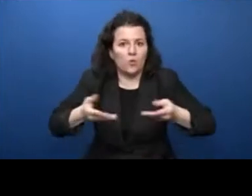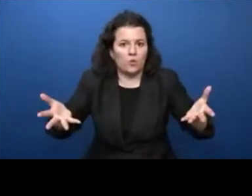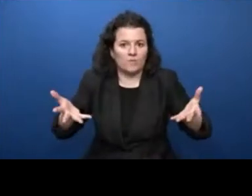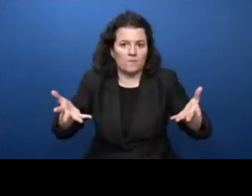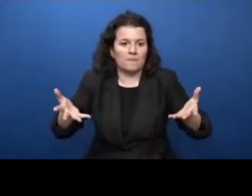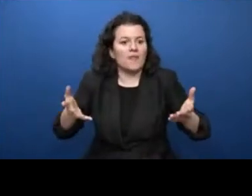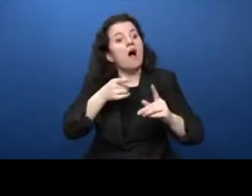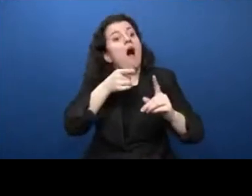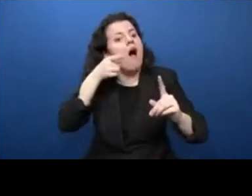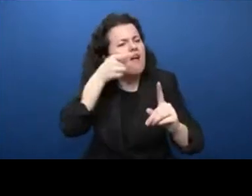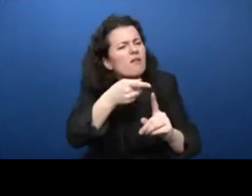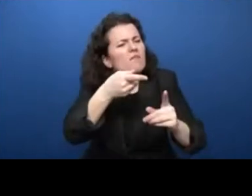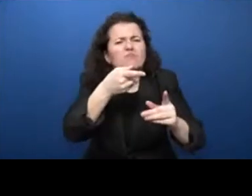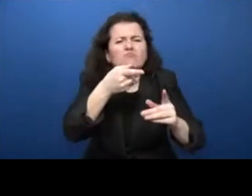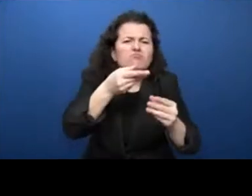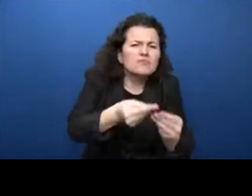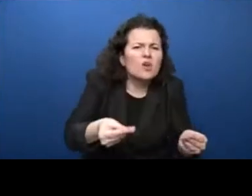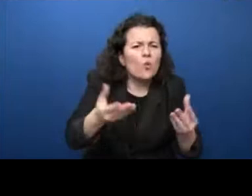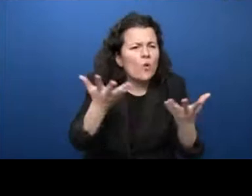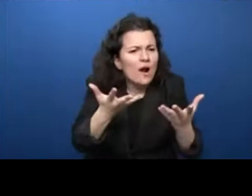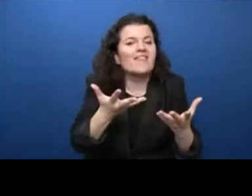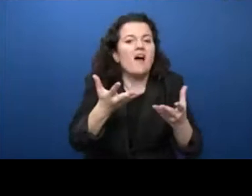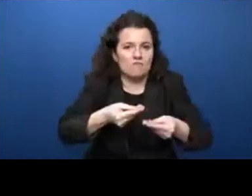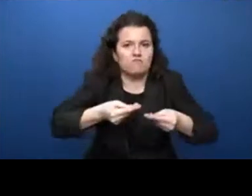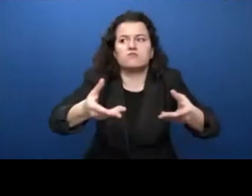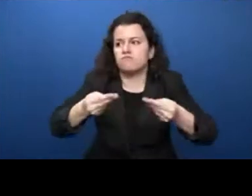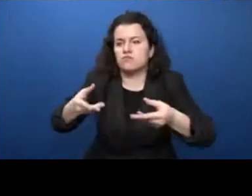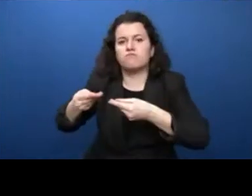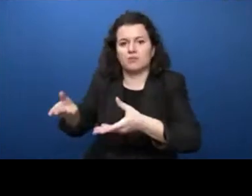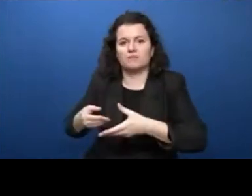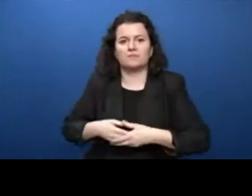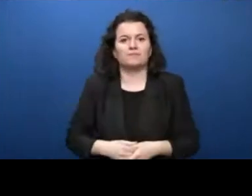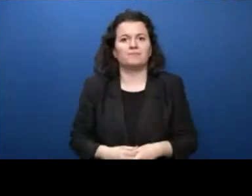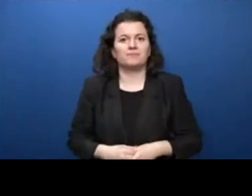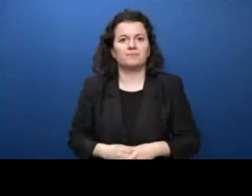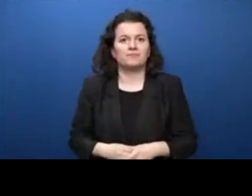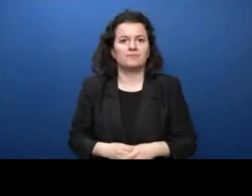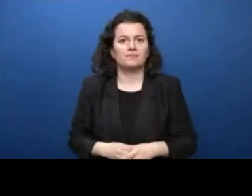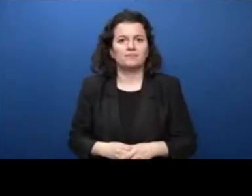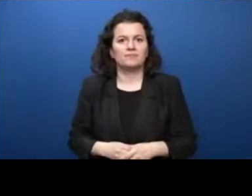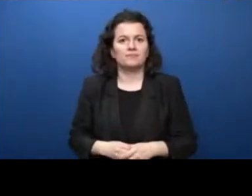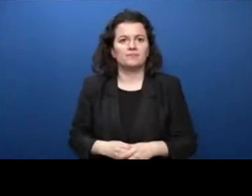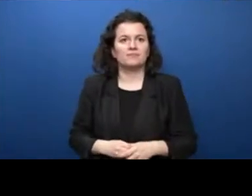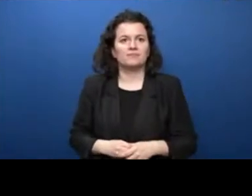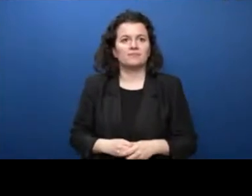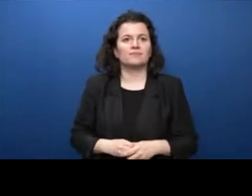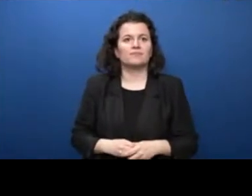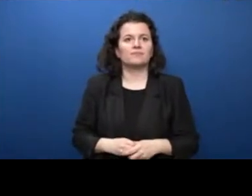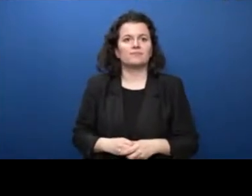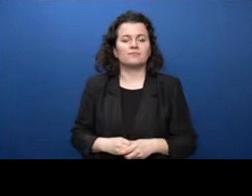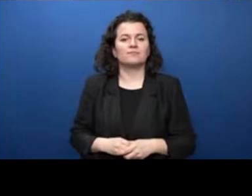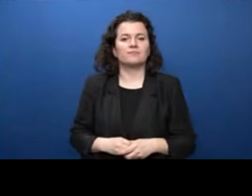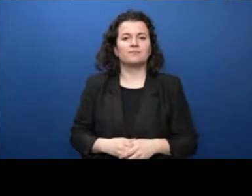adecuados, decir, a equipos que respondan a las diferentes necesidades de cada uno de los sectores que conforman la población.